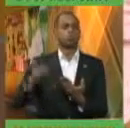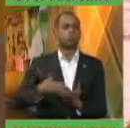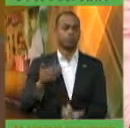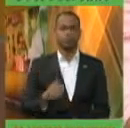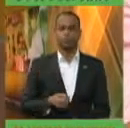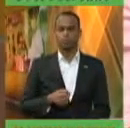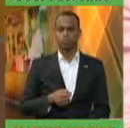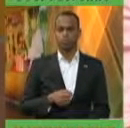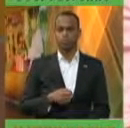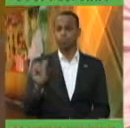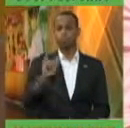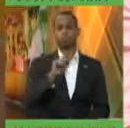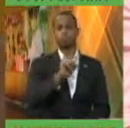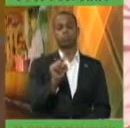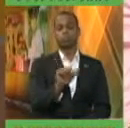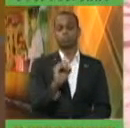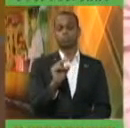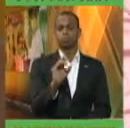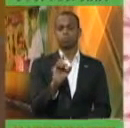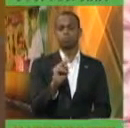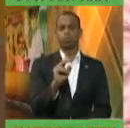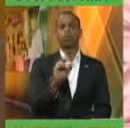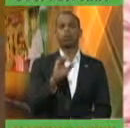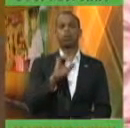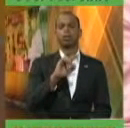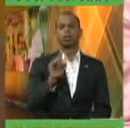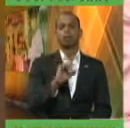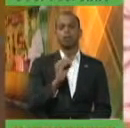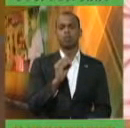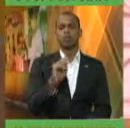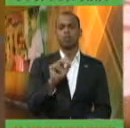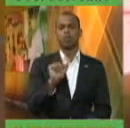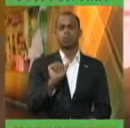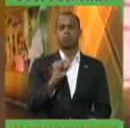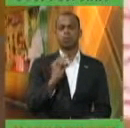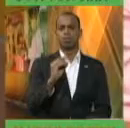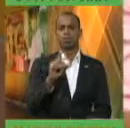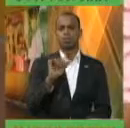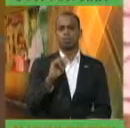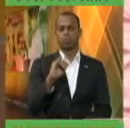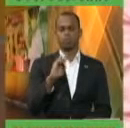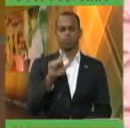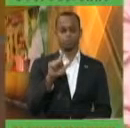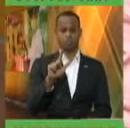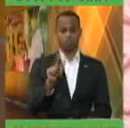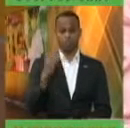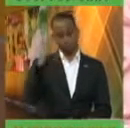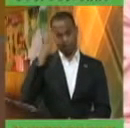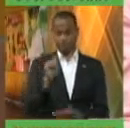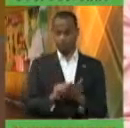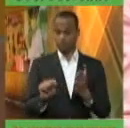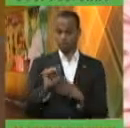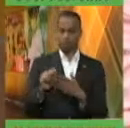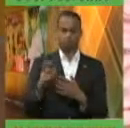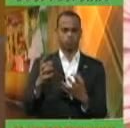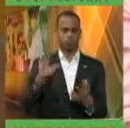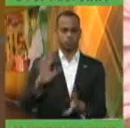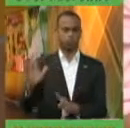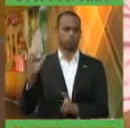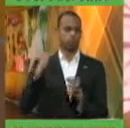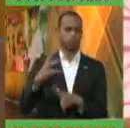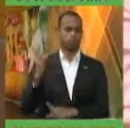son también la zona colonial el director de estuvo hablando de del turismo que se aproxima fuerte de la de